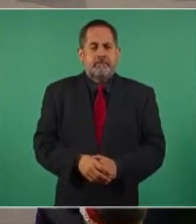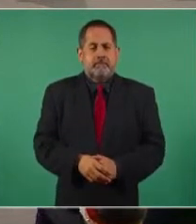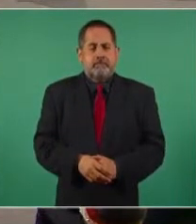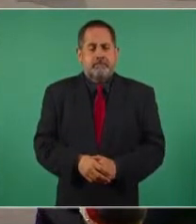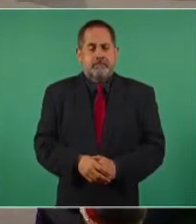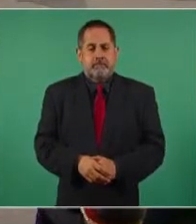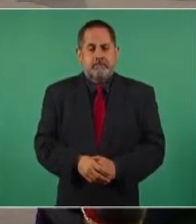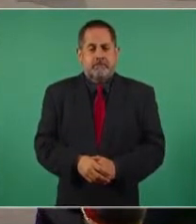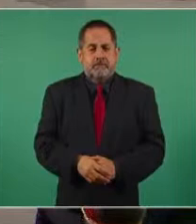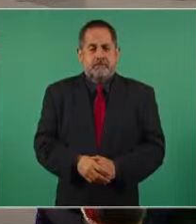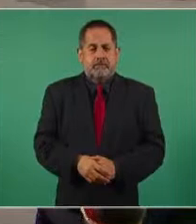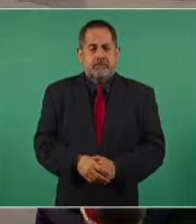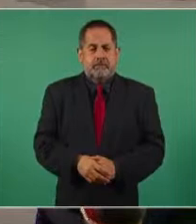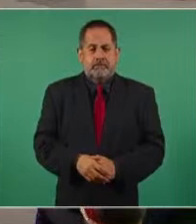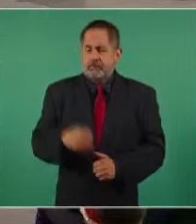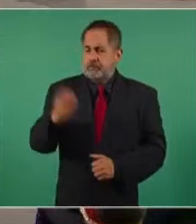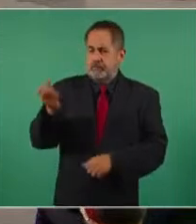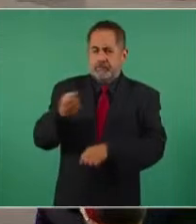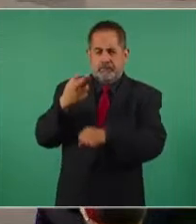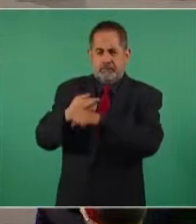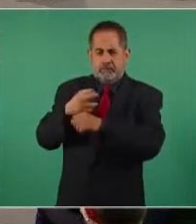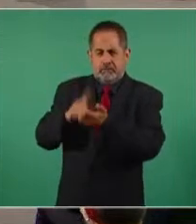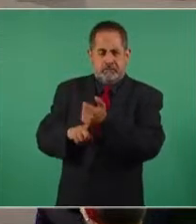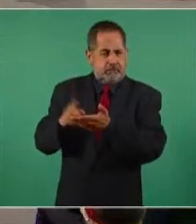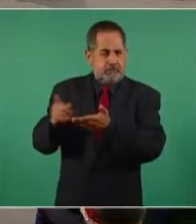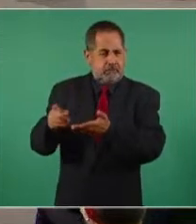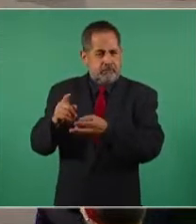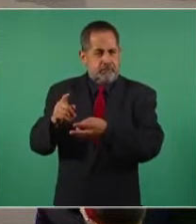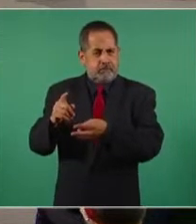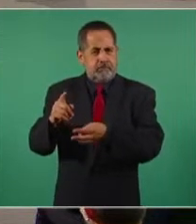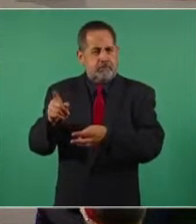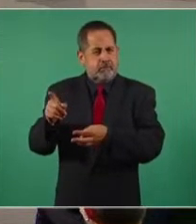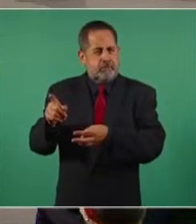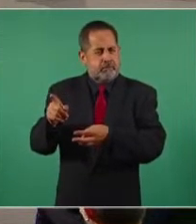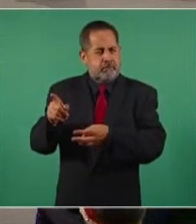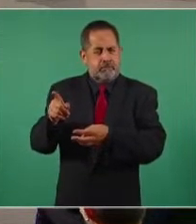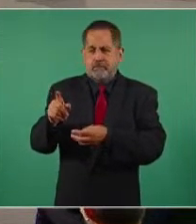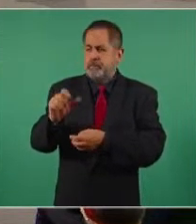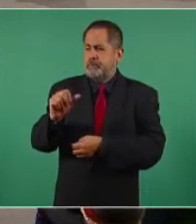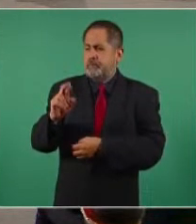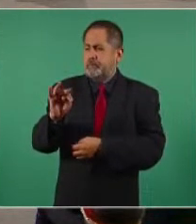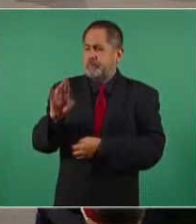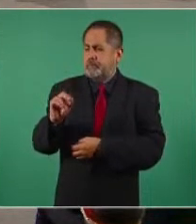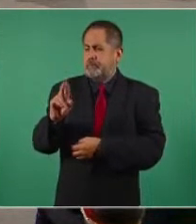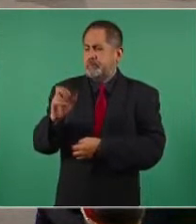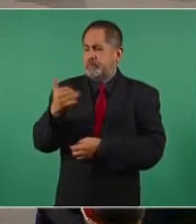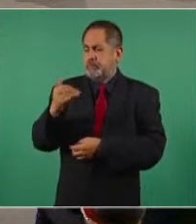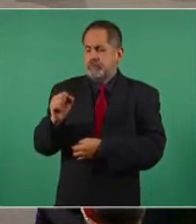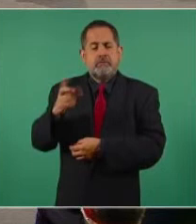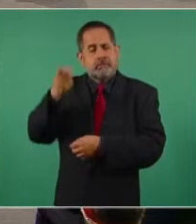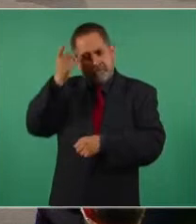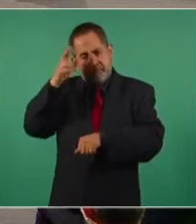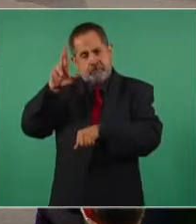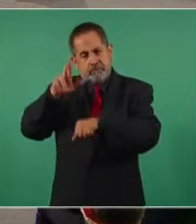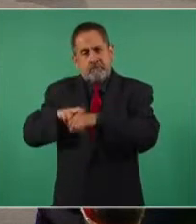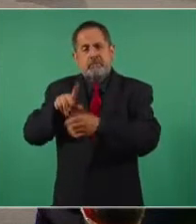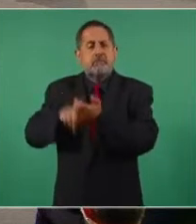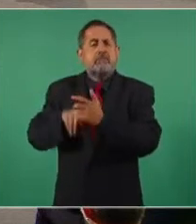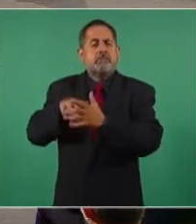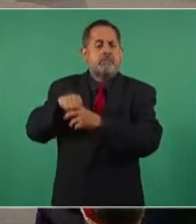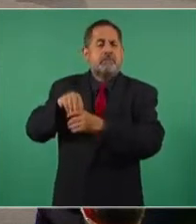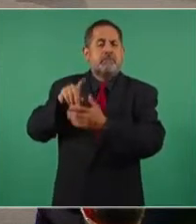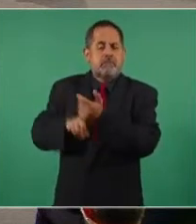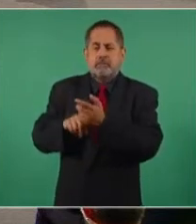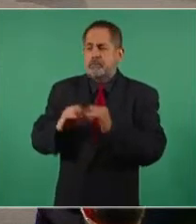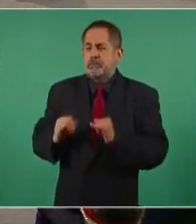sí secretario de educación y os arturo reyes sandoval que es el director del